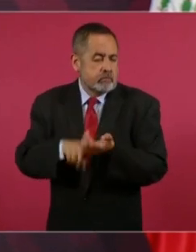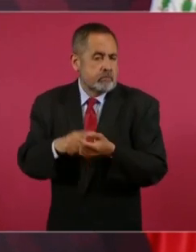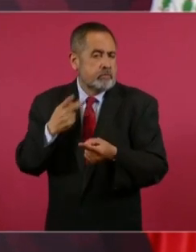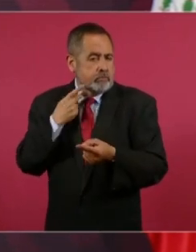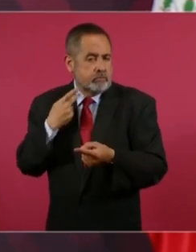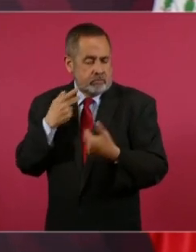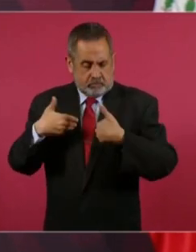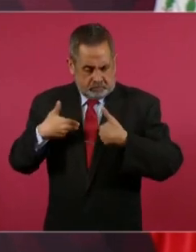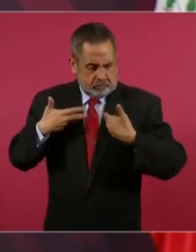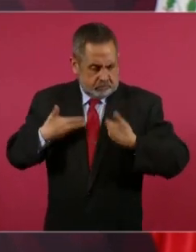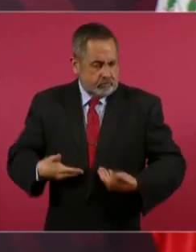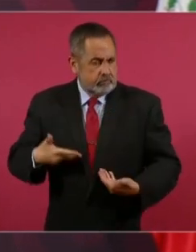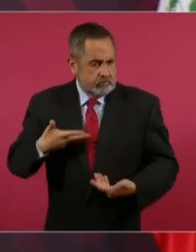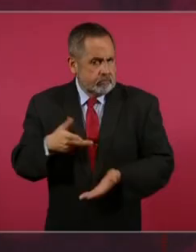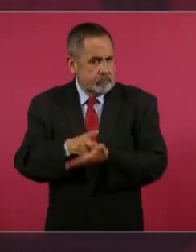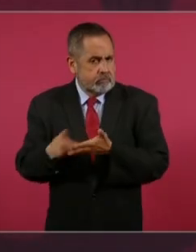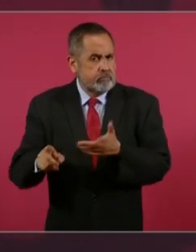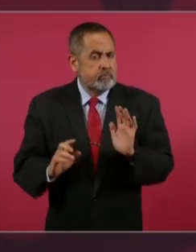políticos.